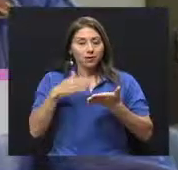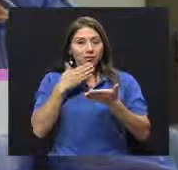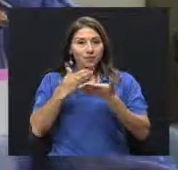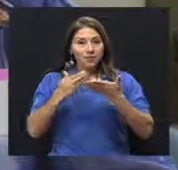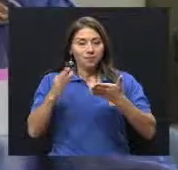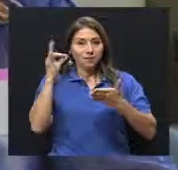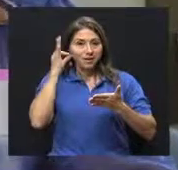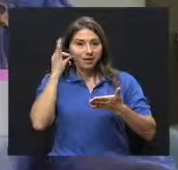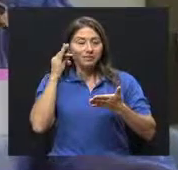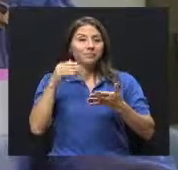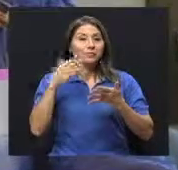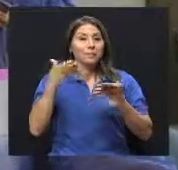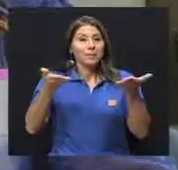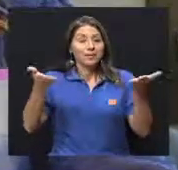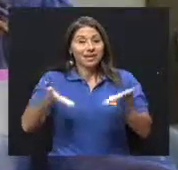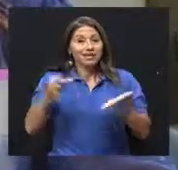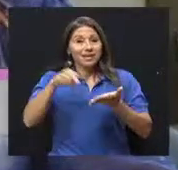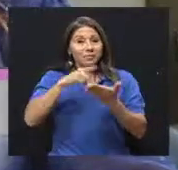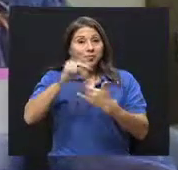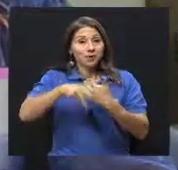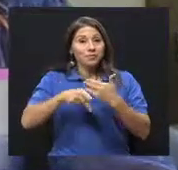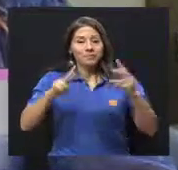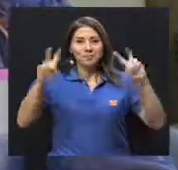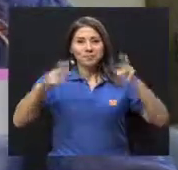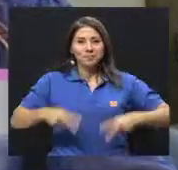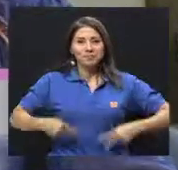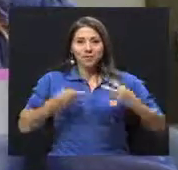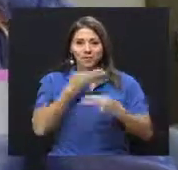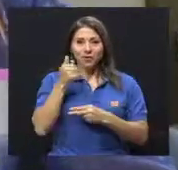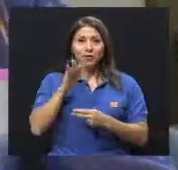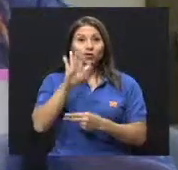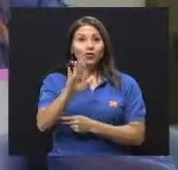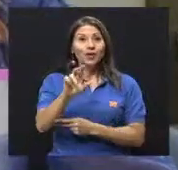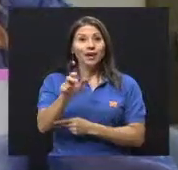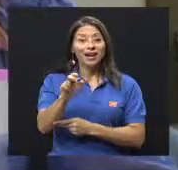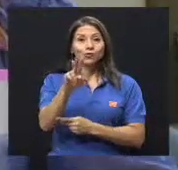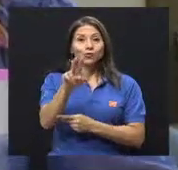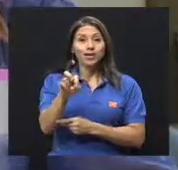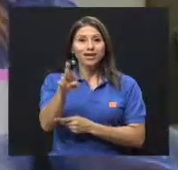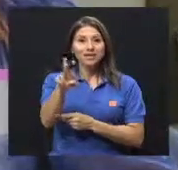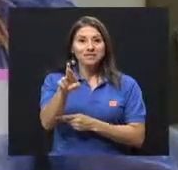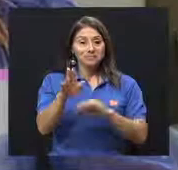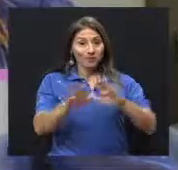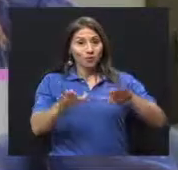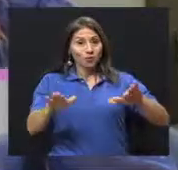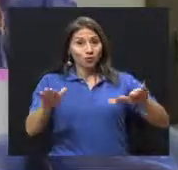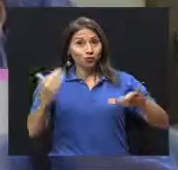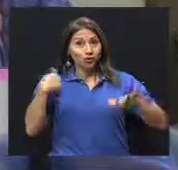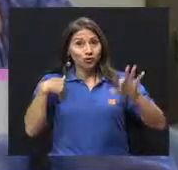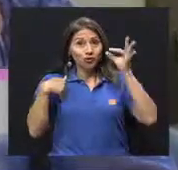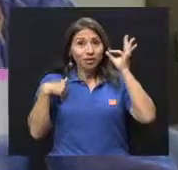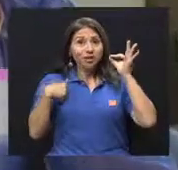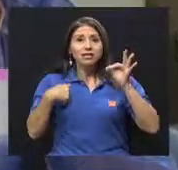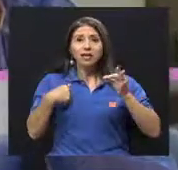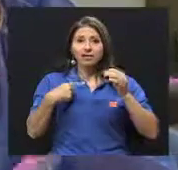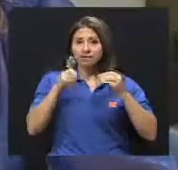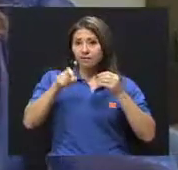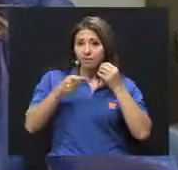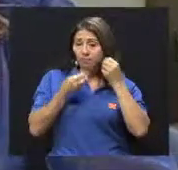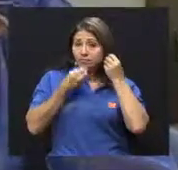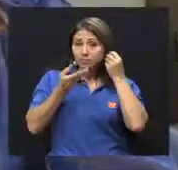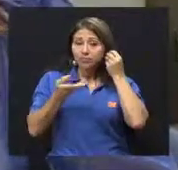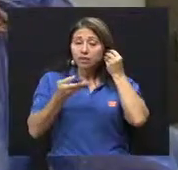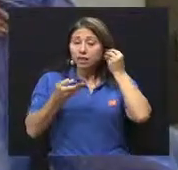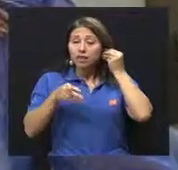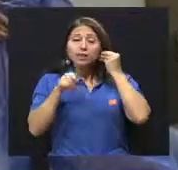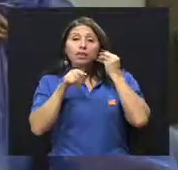Bienvenidas y bienvenidos nuevamente a su programa Vivir Mejor aquí por su canal UCR. Y es que los niños también y las niñas tienen algo que decir en cuanto a la